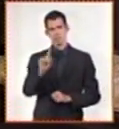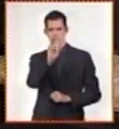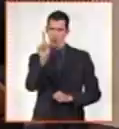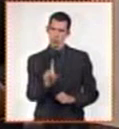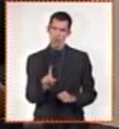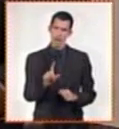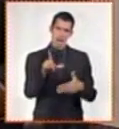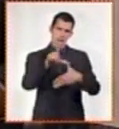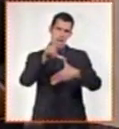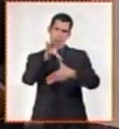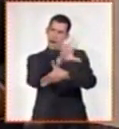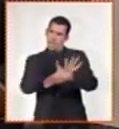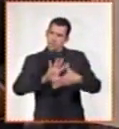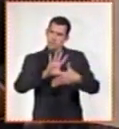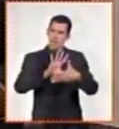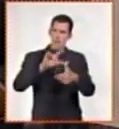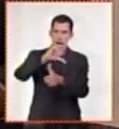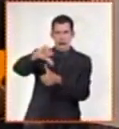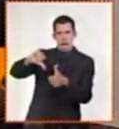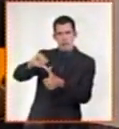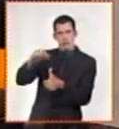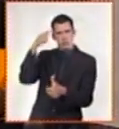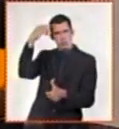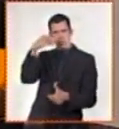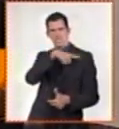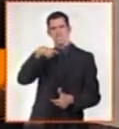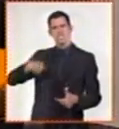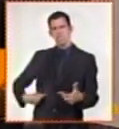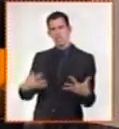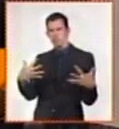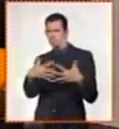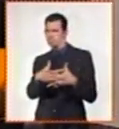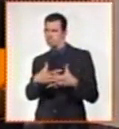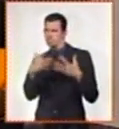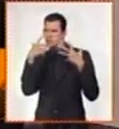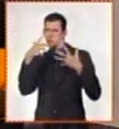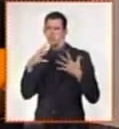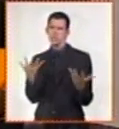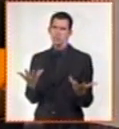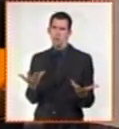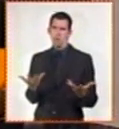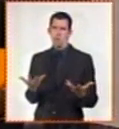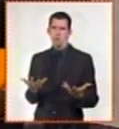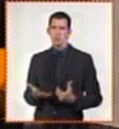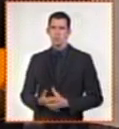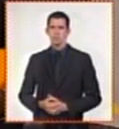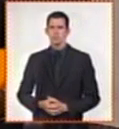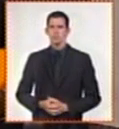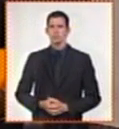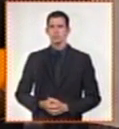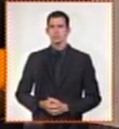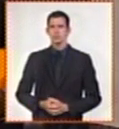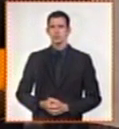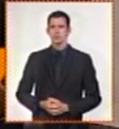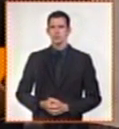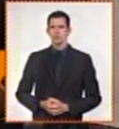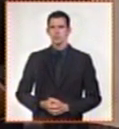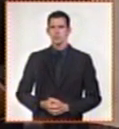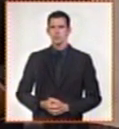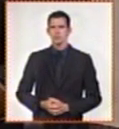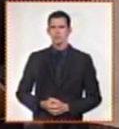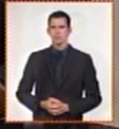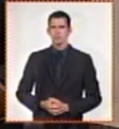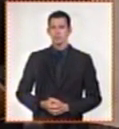Caribe? América Latina y Caribe es una fuerza importante para promover el desarrollo de la multipolarización del